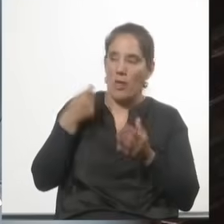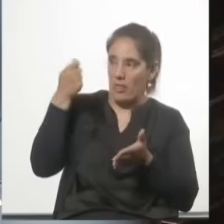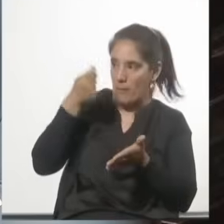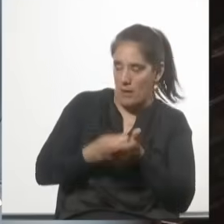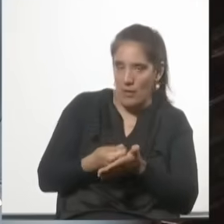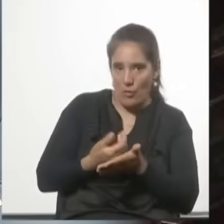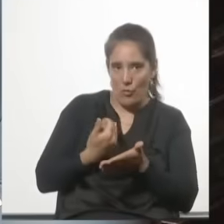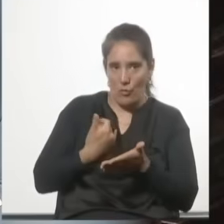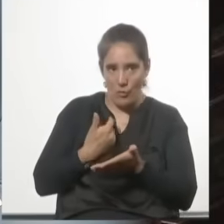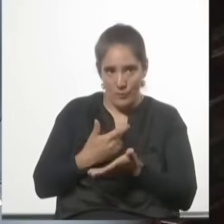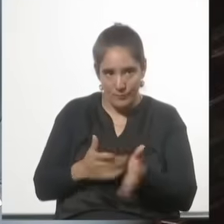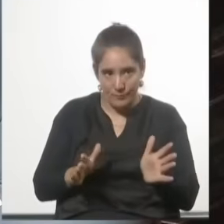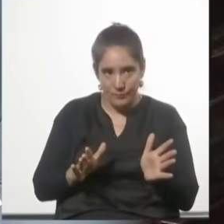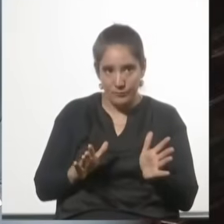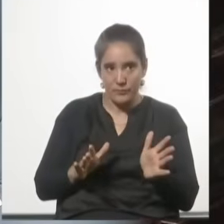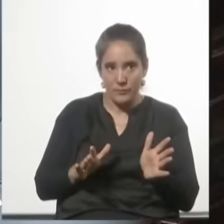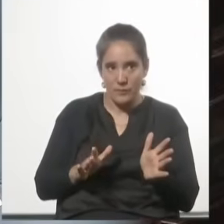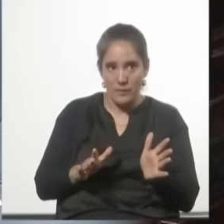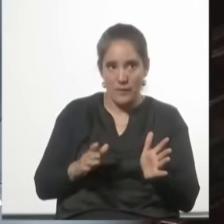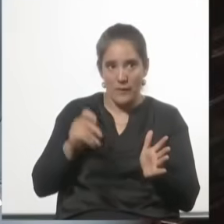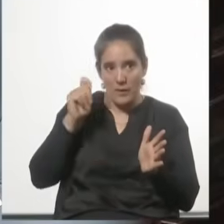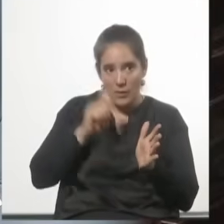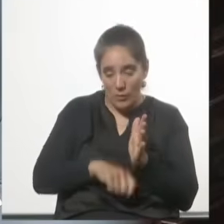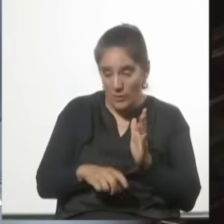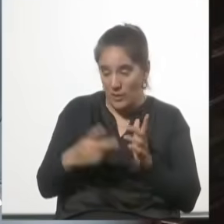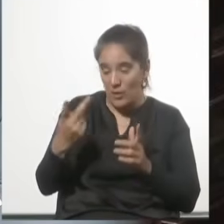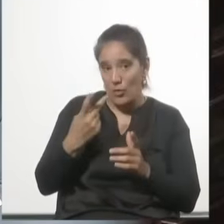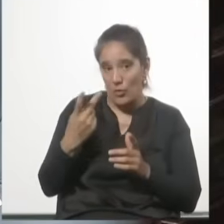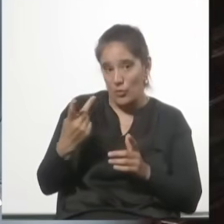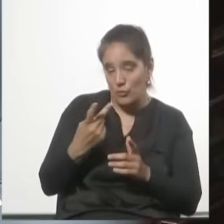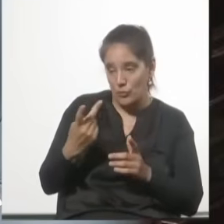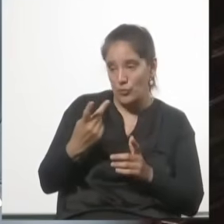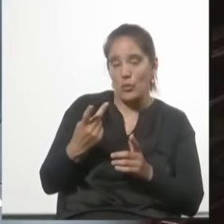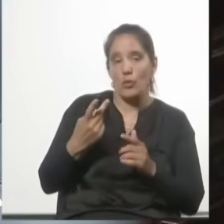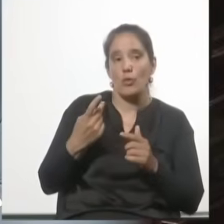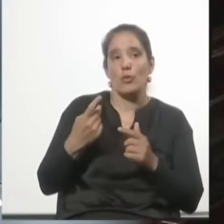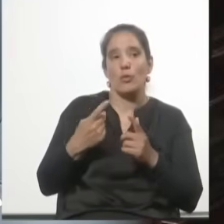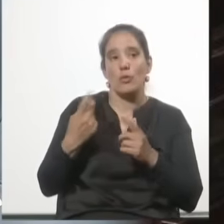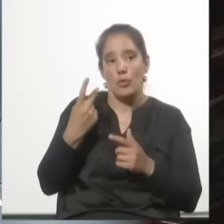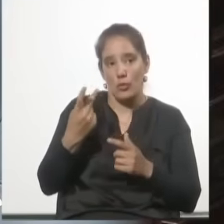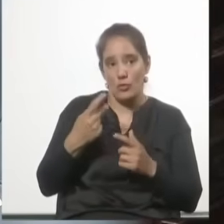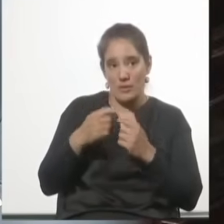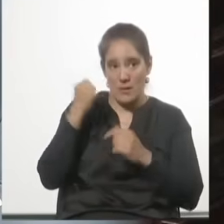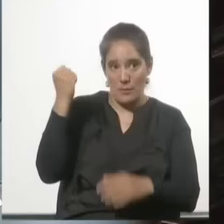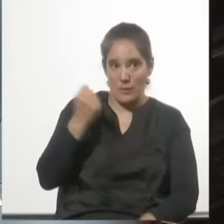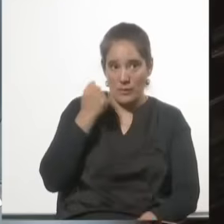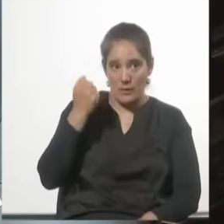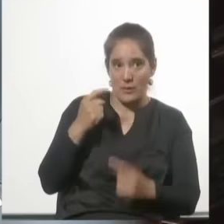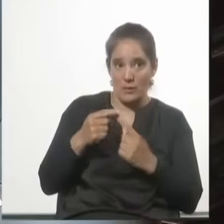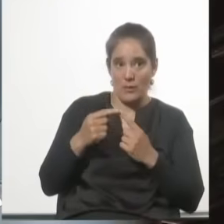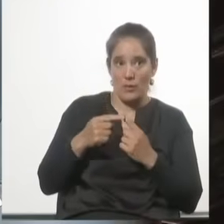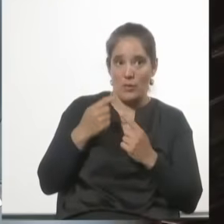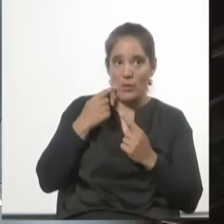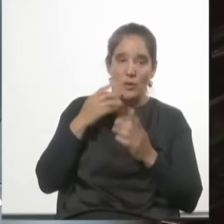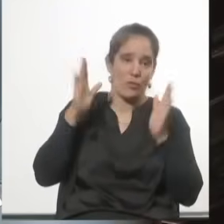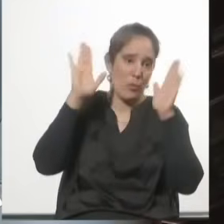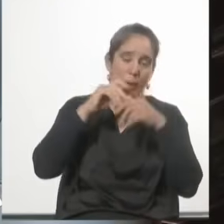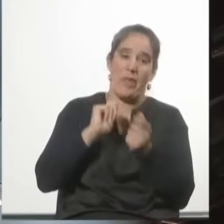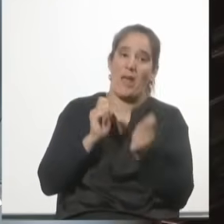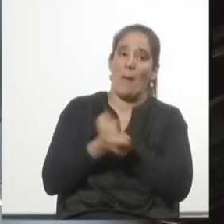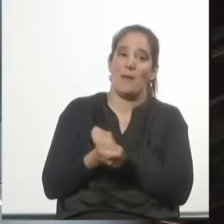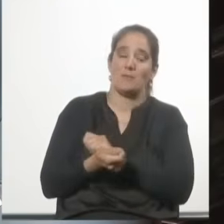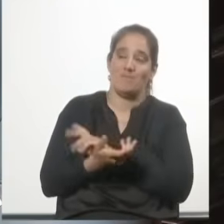crédito irrevocable, confirmada, combina dos características fundamentales. Por un lado, el carácter de irrevocable,